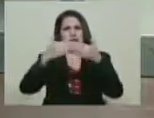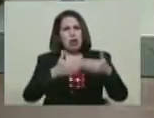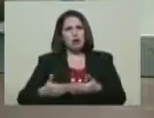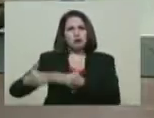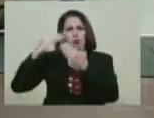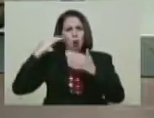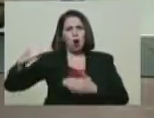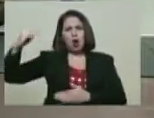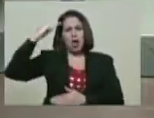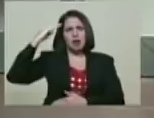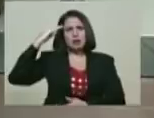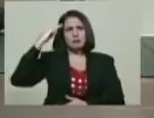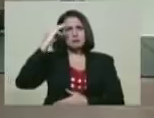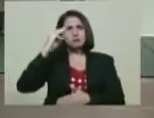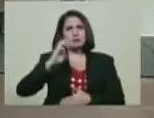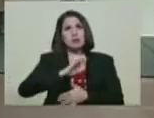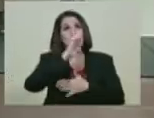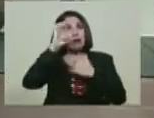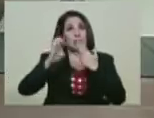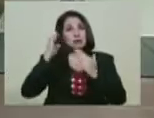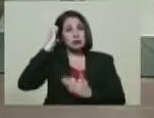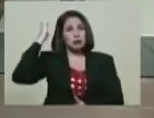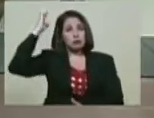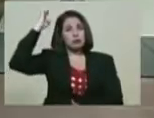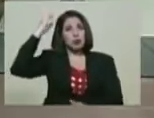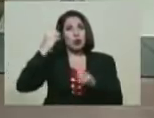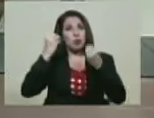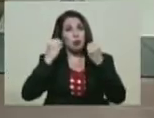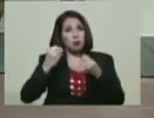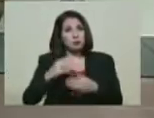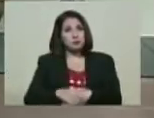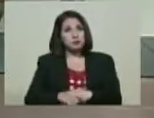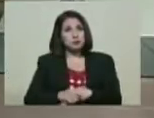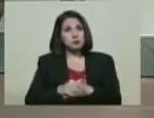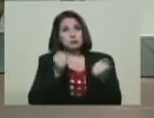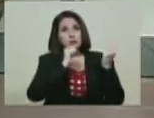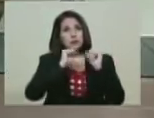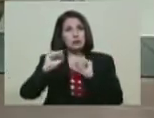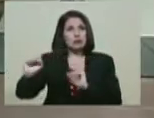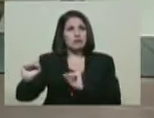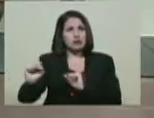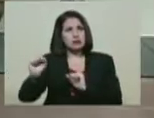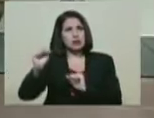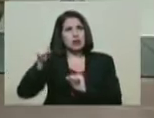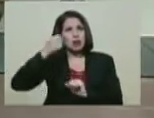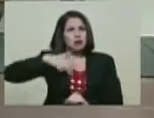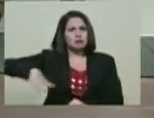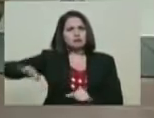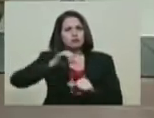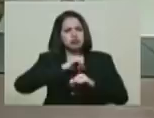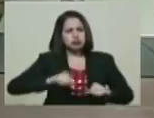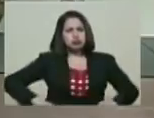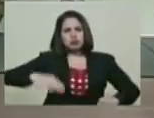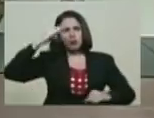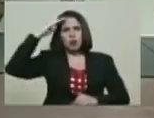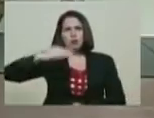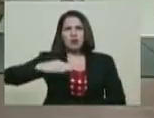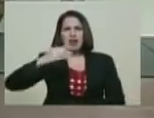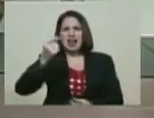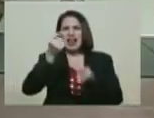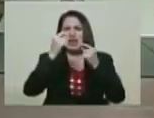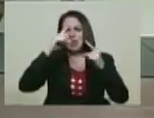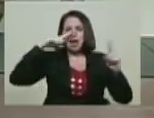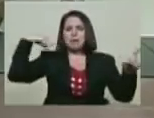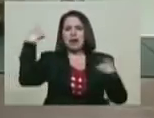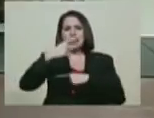morales, éticos, históricos sobre la defensa de lo que es nuestra Fuerza Armada Nacional Bolivariana. Nadie